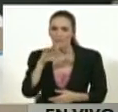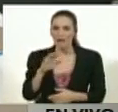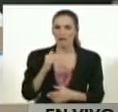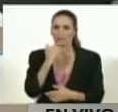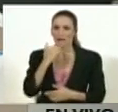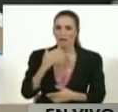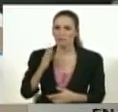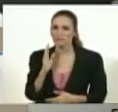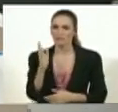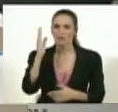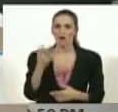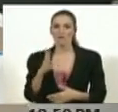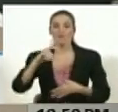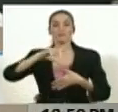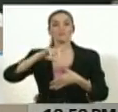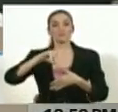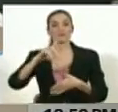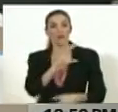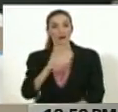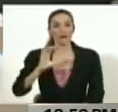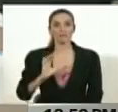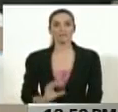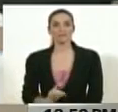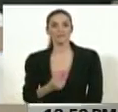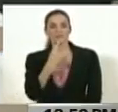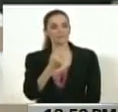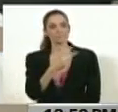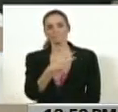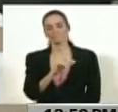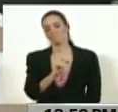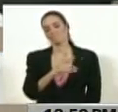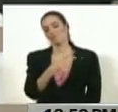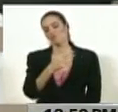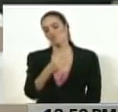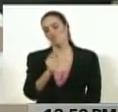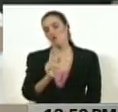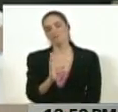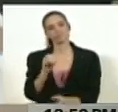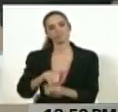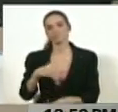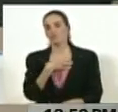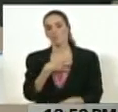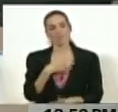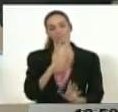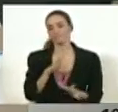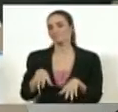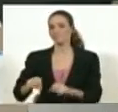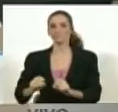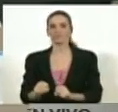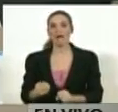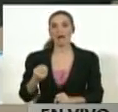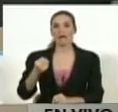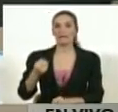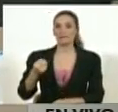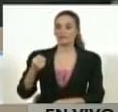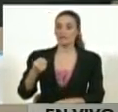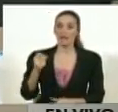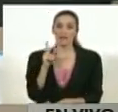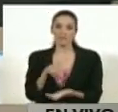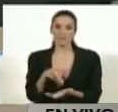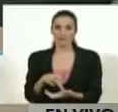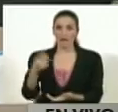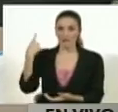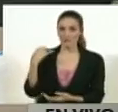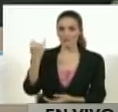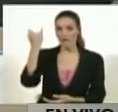hay una América Latina y caribeña que le dice no eso ya no no funciona acá la intervención ayer de